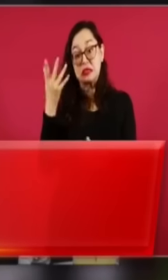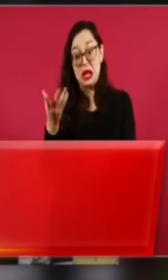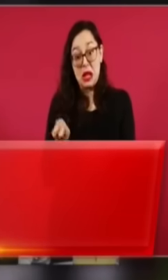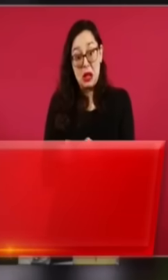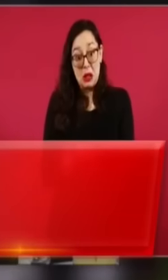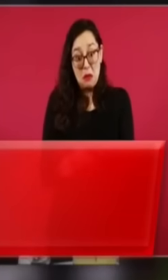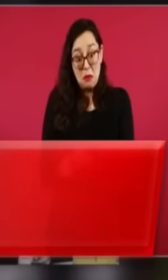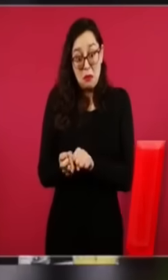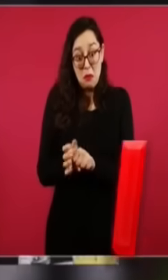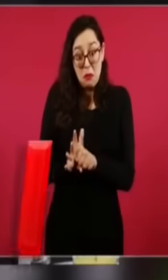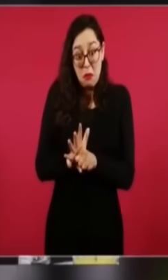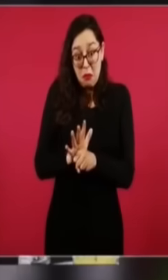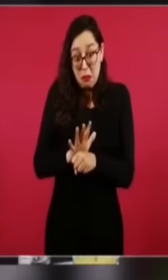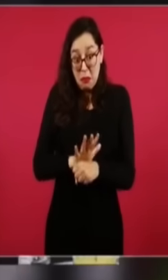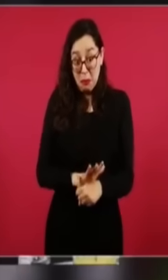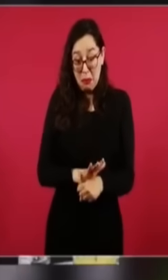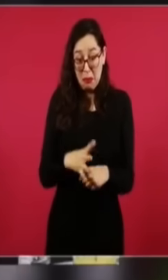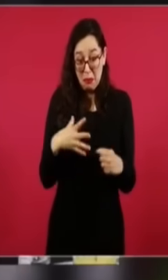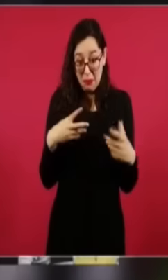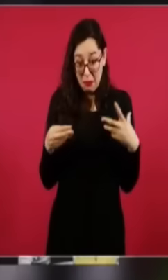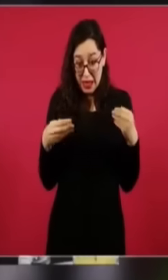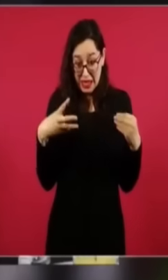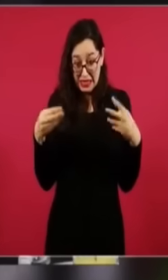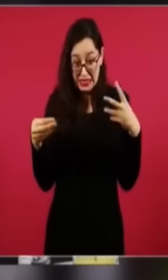Y el hecho de que la pandemia